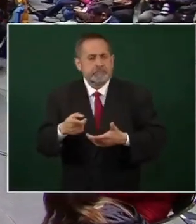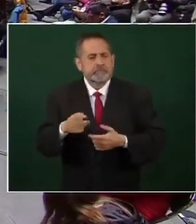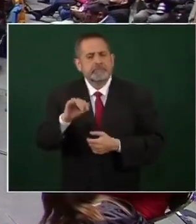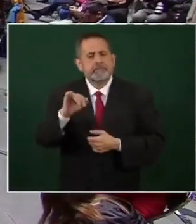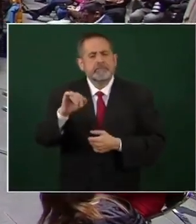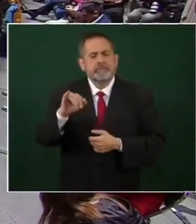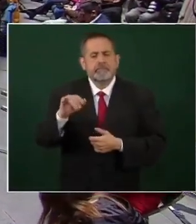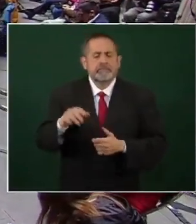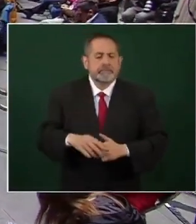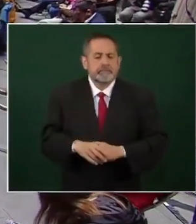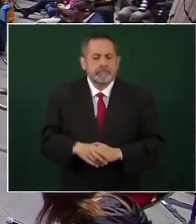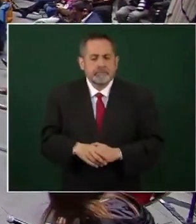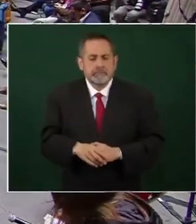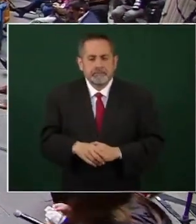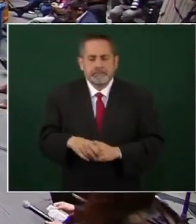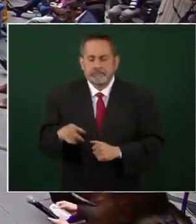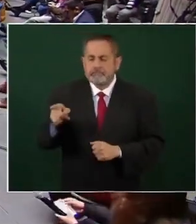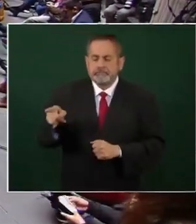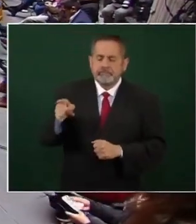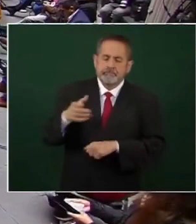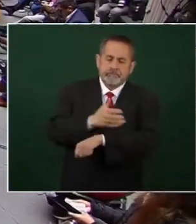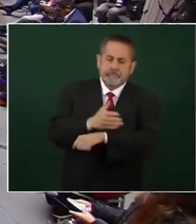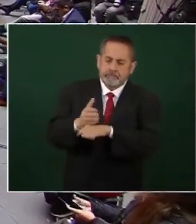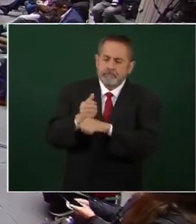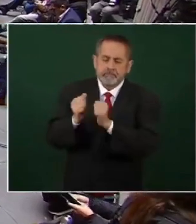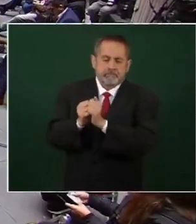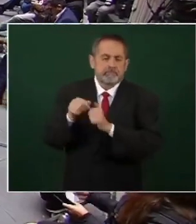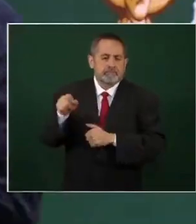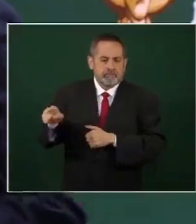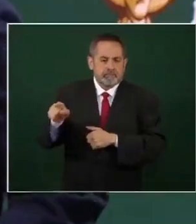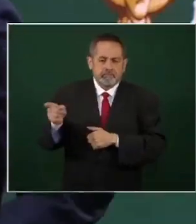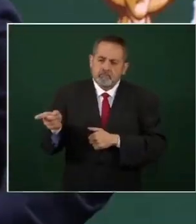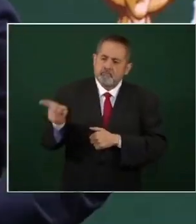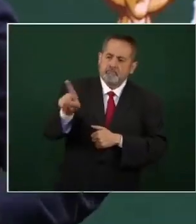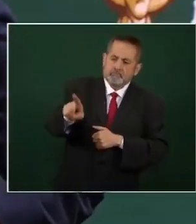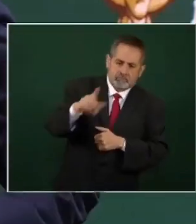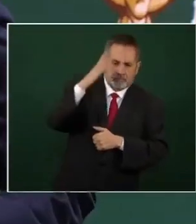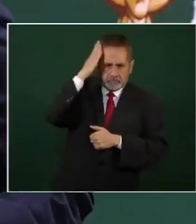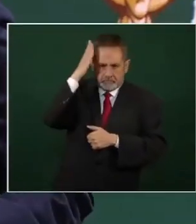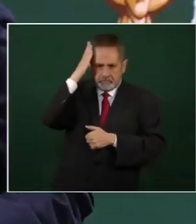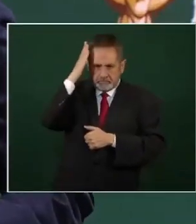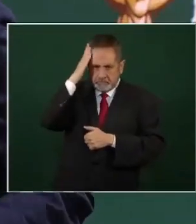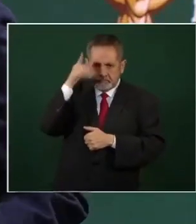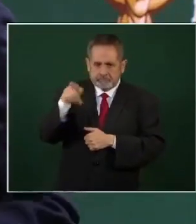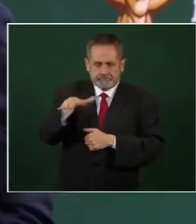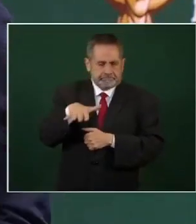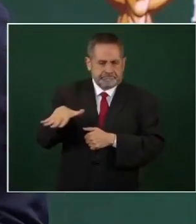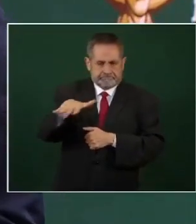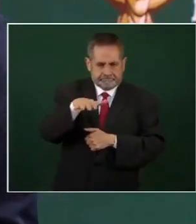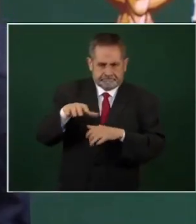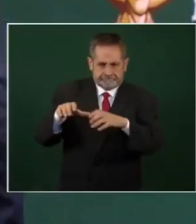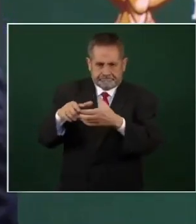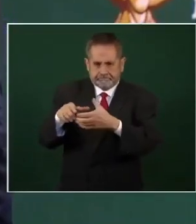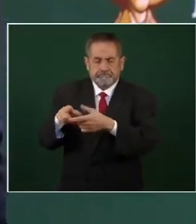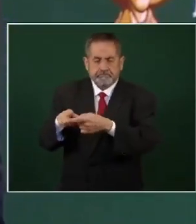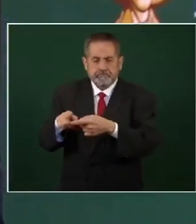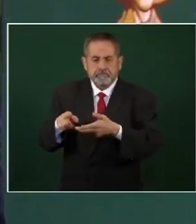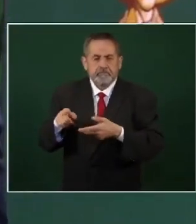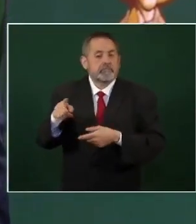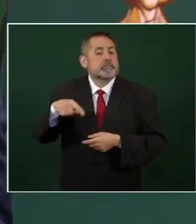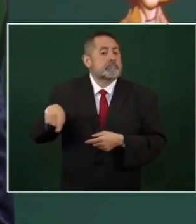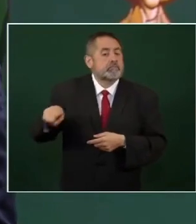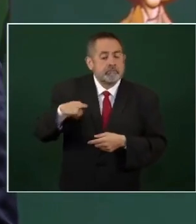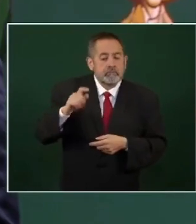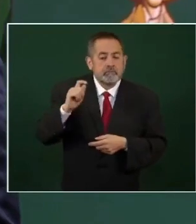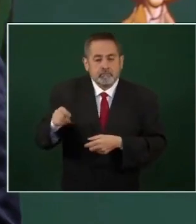un compañero, uno de ellos, el otro es un dirigente de la zona, que se dedica